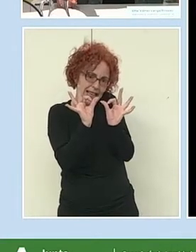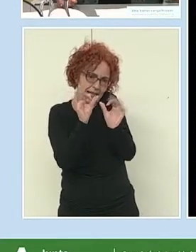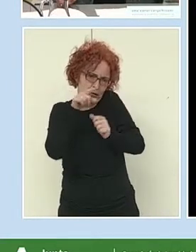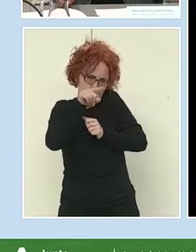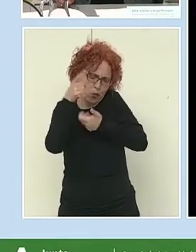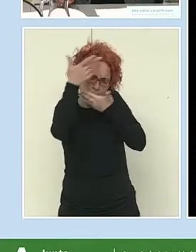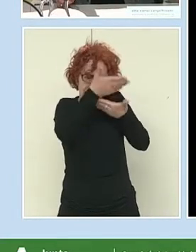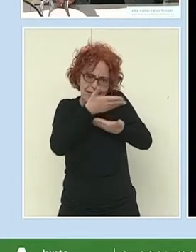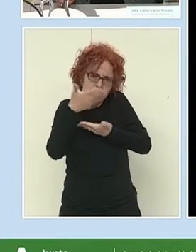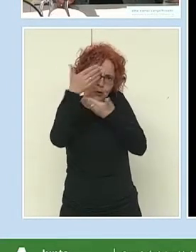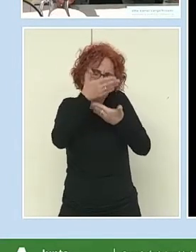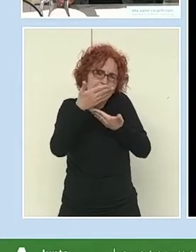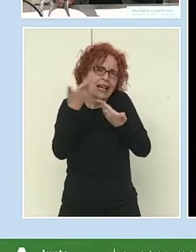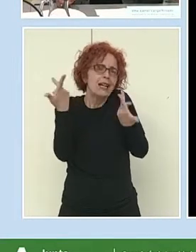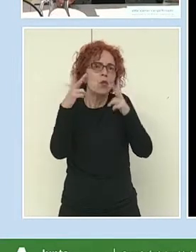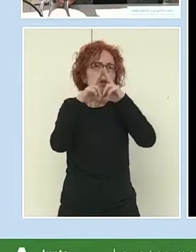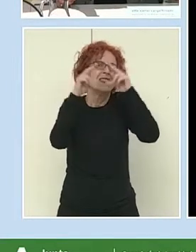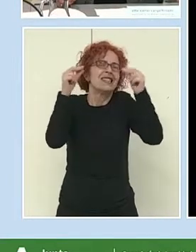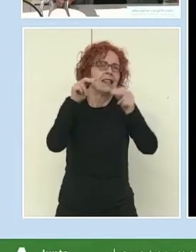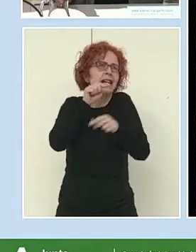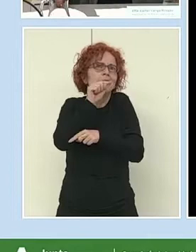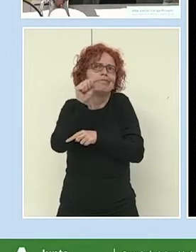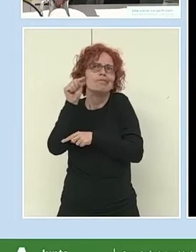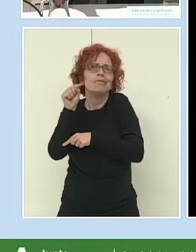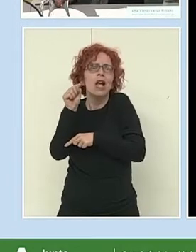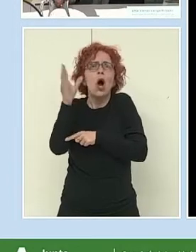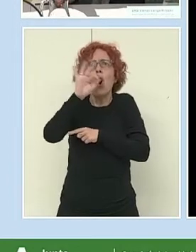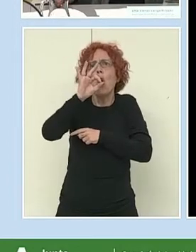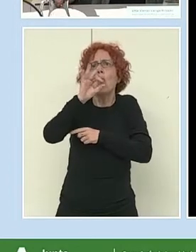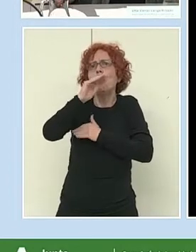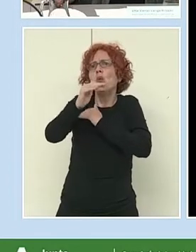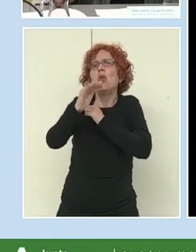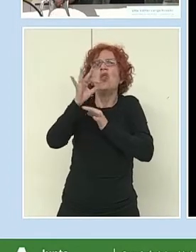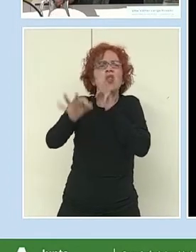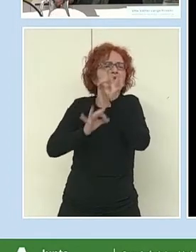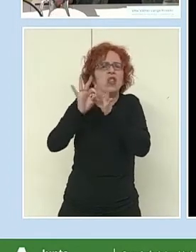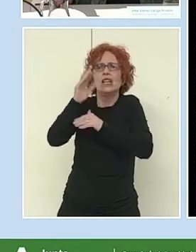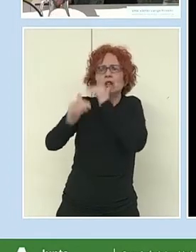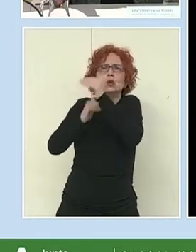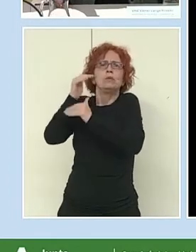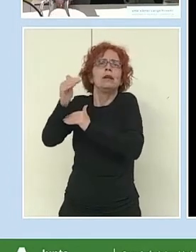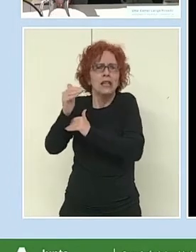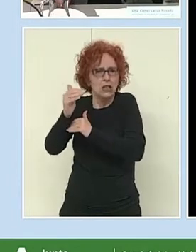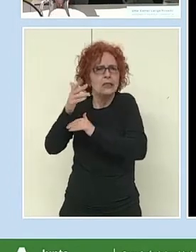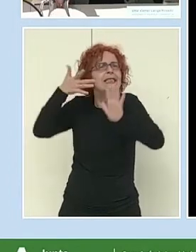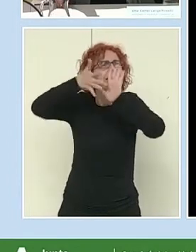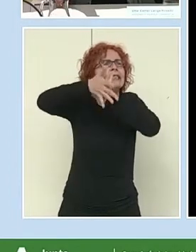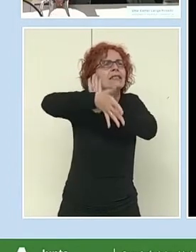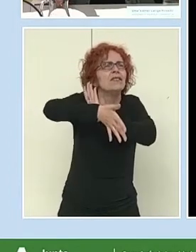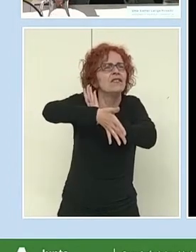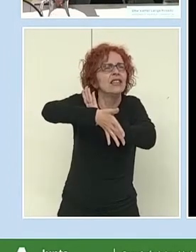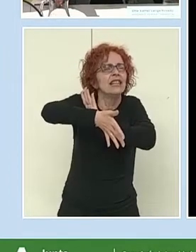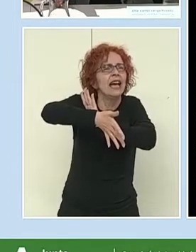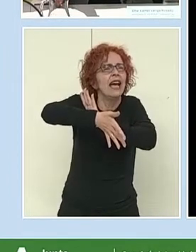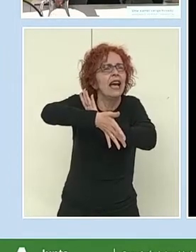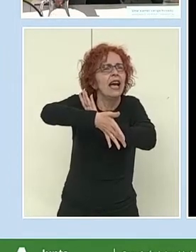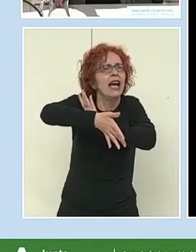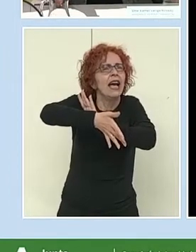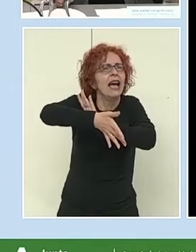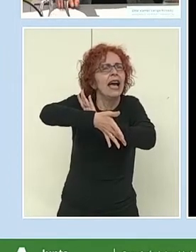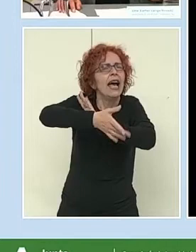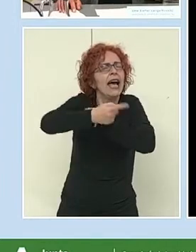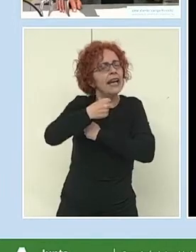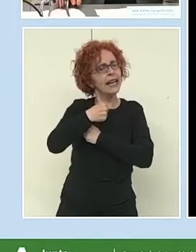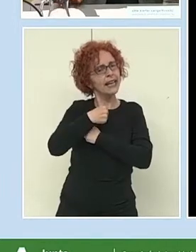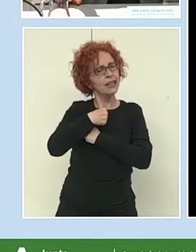la hora de escoger una carrera, sino también pues un ciclo superior, puede determinar totalmente